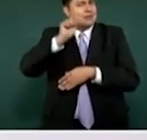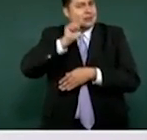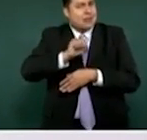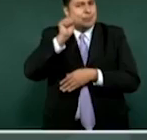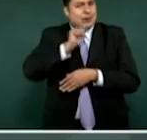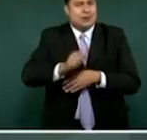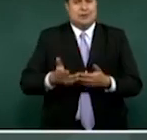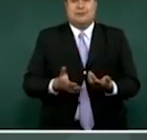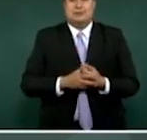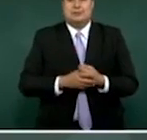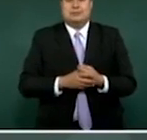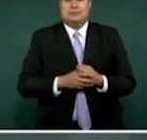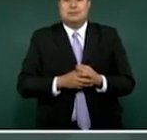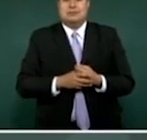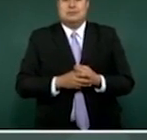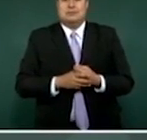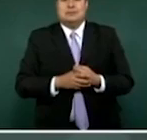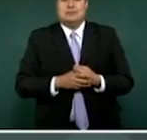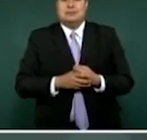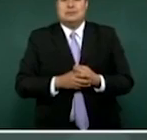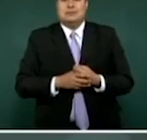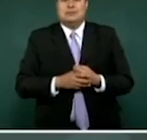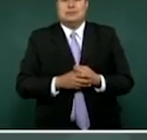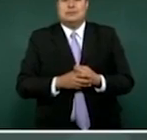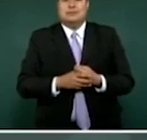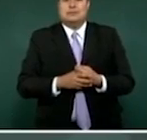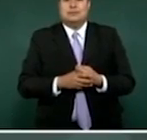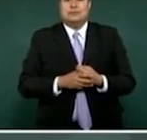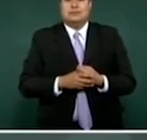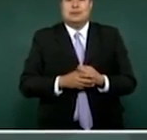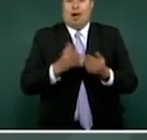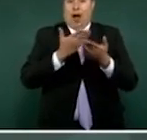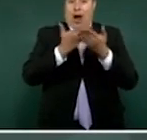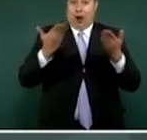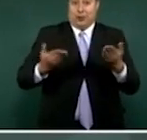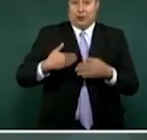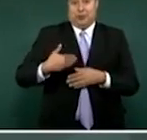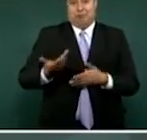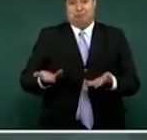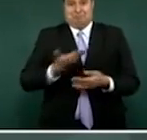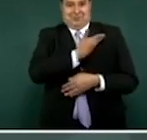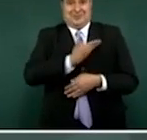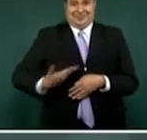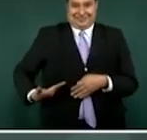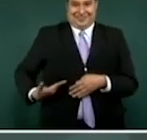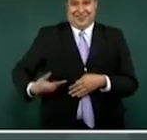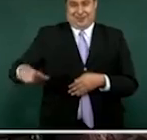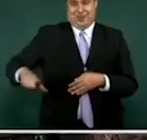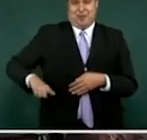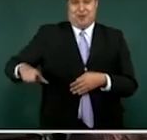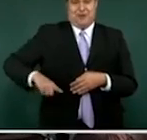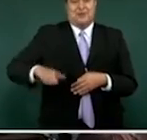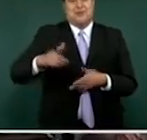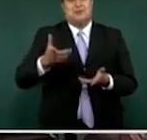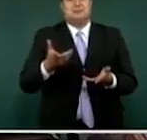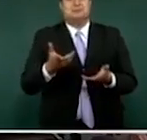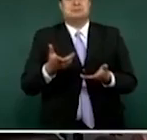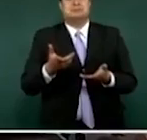de donde surgió el que llegó a ser jefe de gobierno y que de